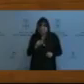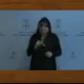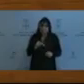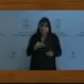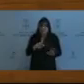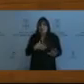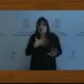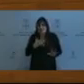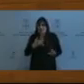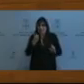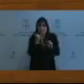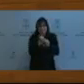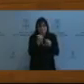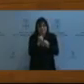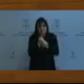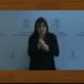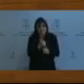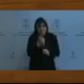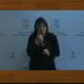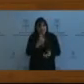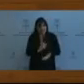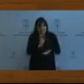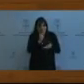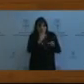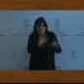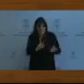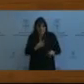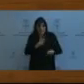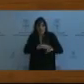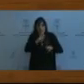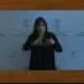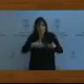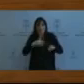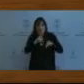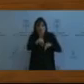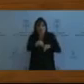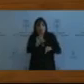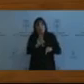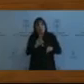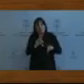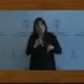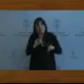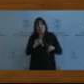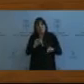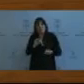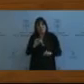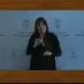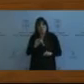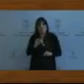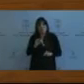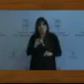bolsas de tierras cultivables o reinvirtiendo el uso